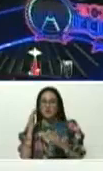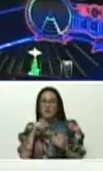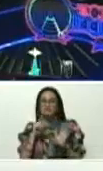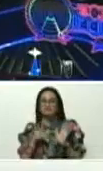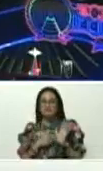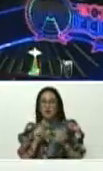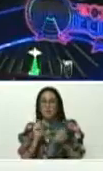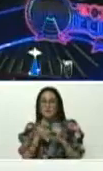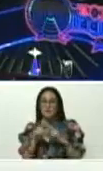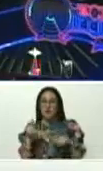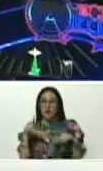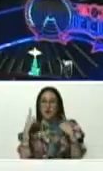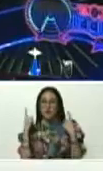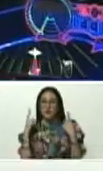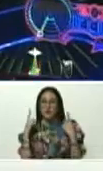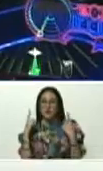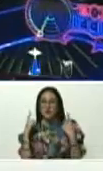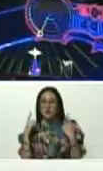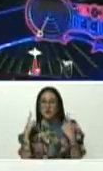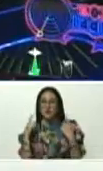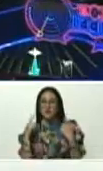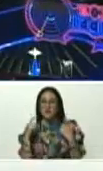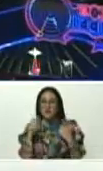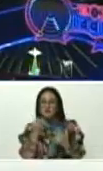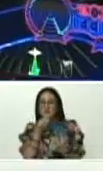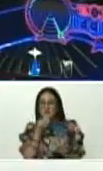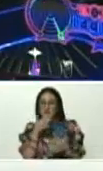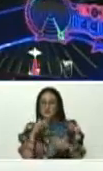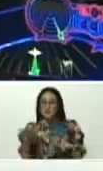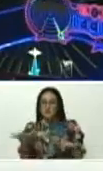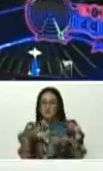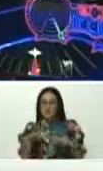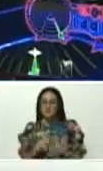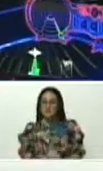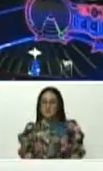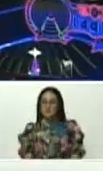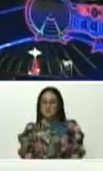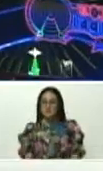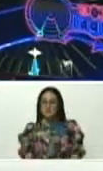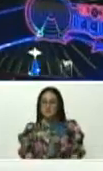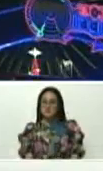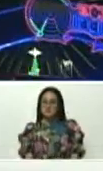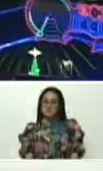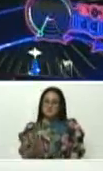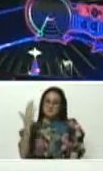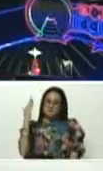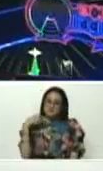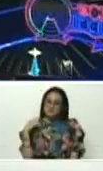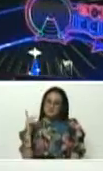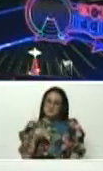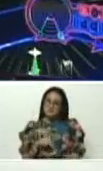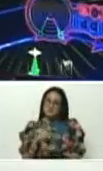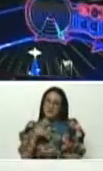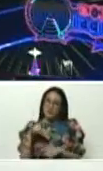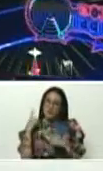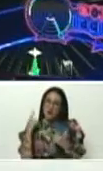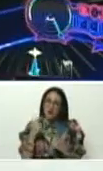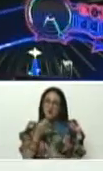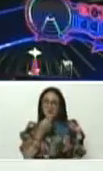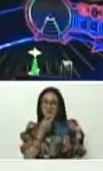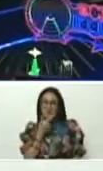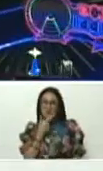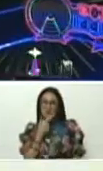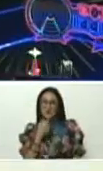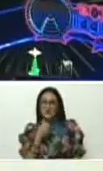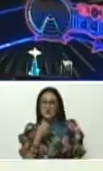Convirtió La Guaira en una tacita de plata, una belleza. Yo la otra vez dije que La Guaira era tan bella que